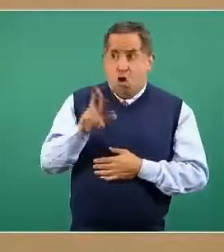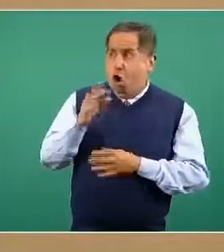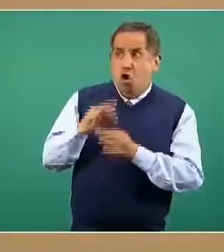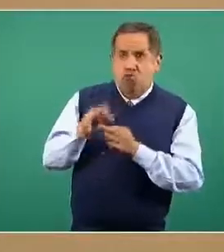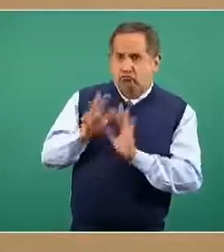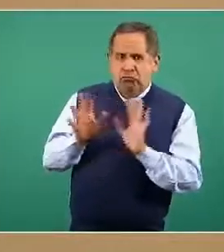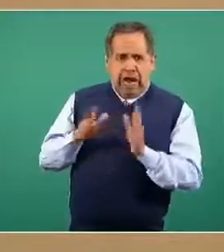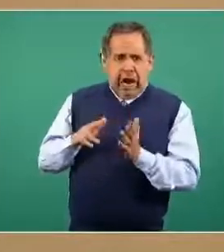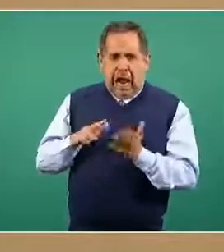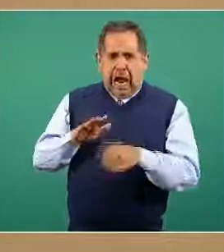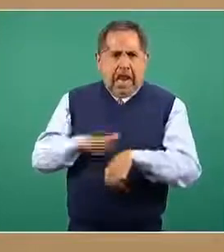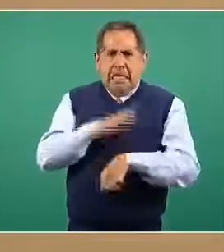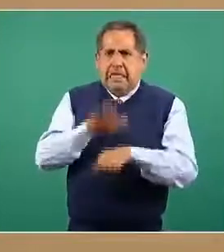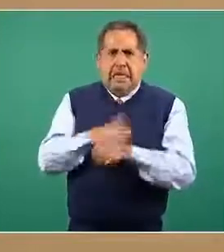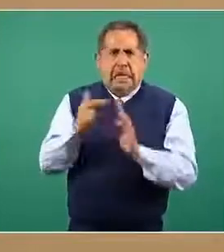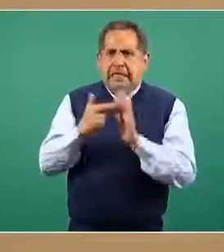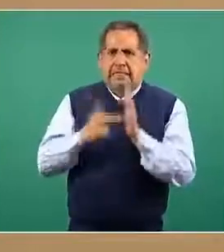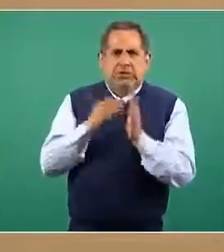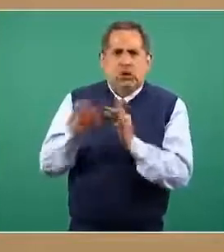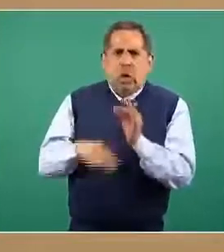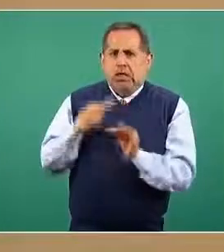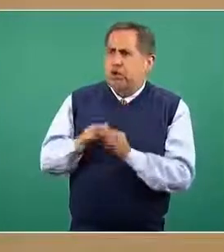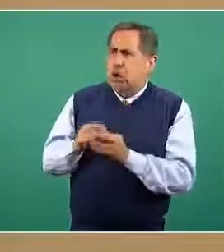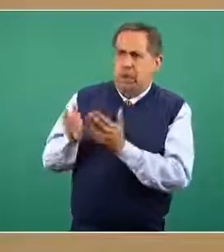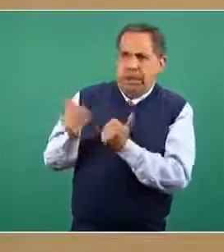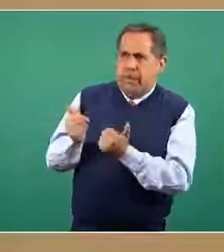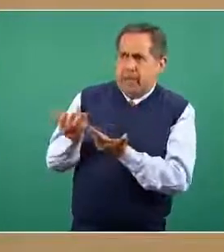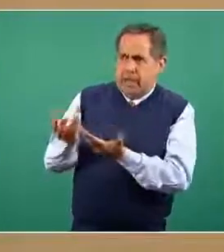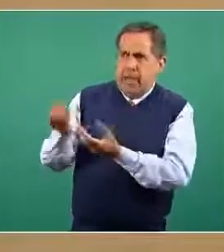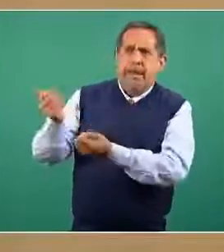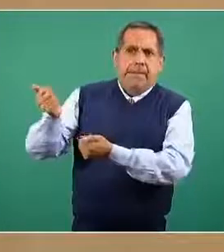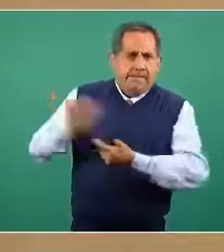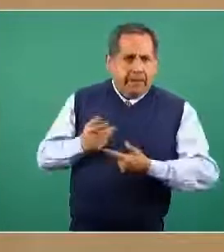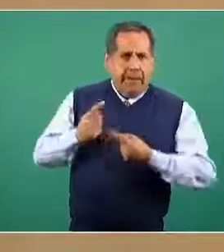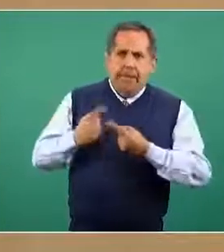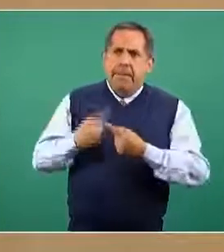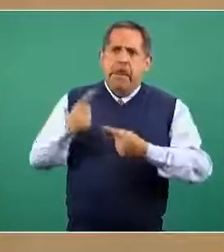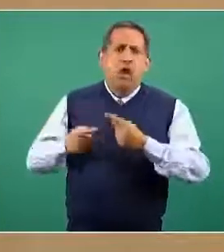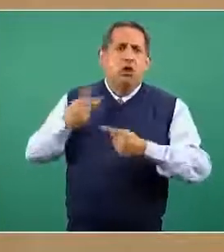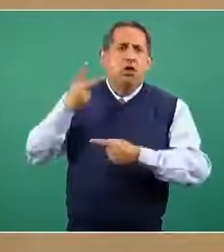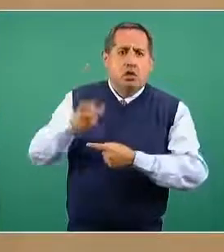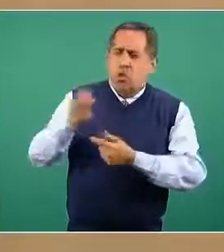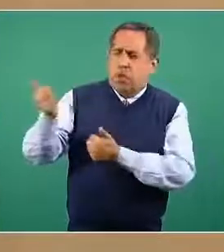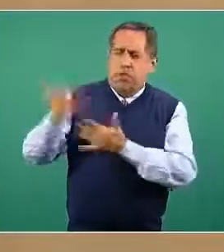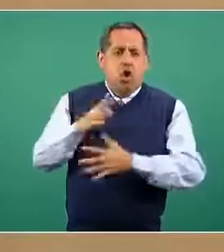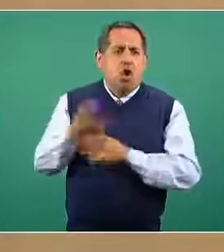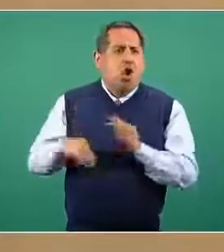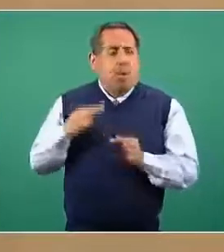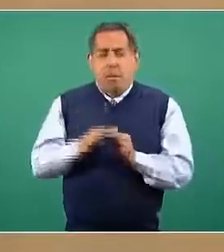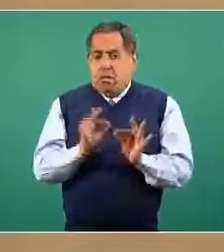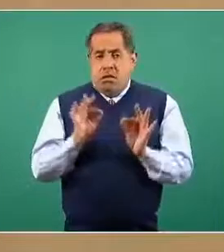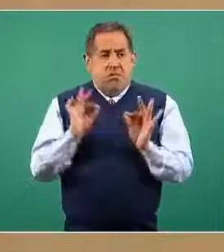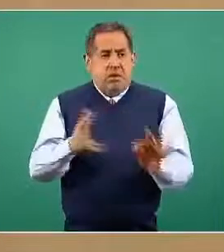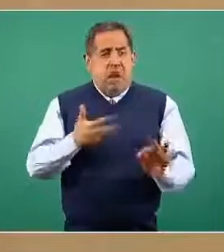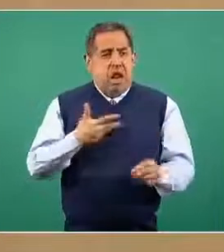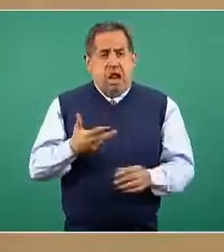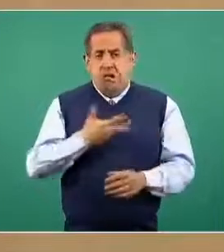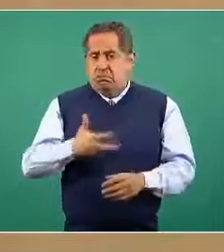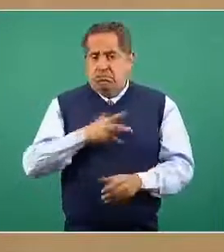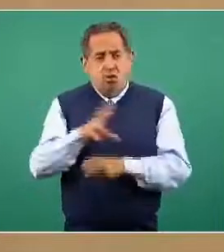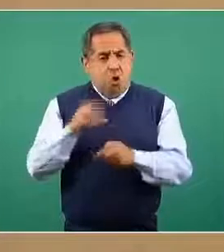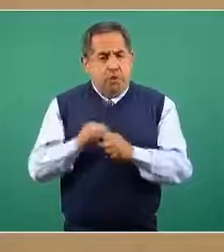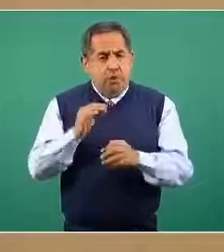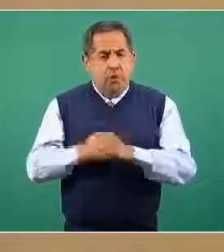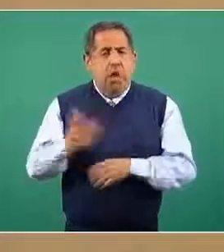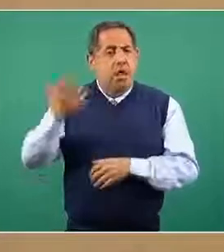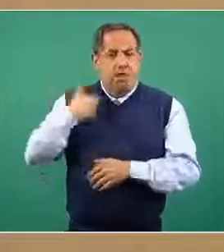con los requerimientos para la primera y la segunda rondas de dotación por parte del mecanismo COVAX. Se